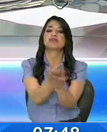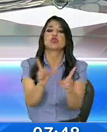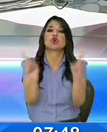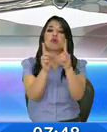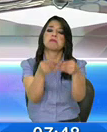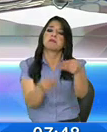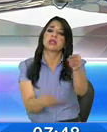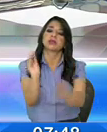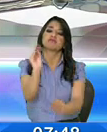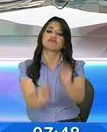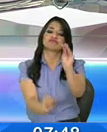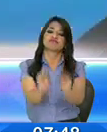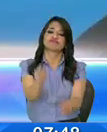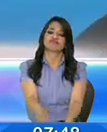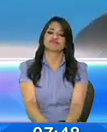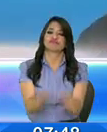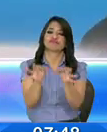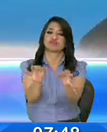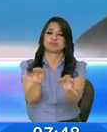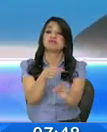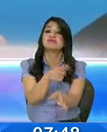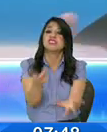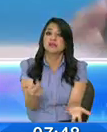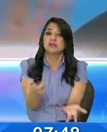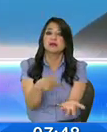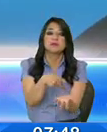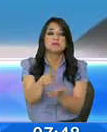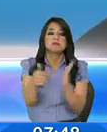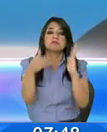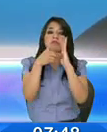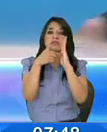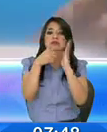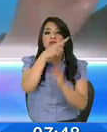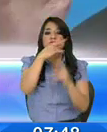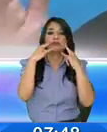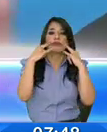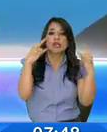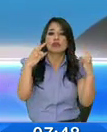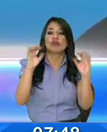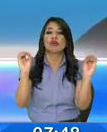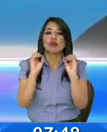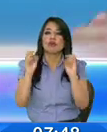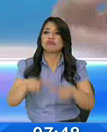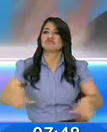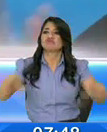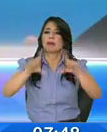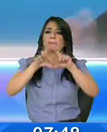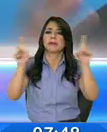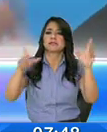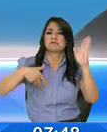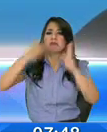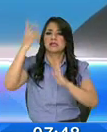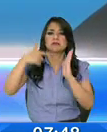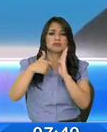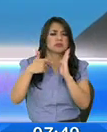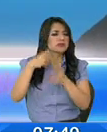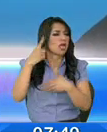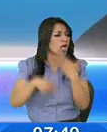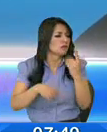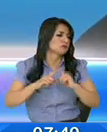que a lo que se circunscribe es a esto de cobrar más impuestos a los ricos y a las grandes empresas y etcétera etcétera